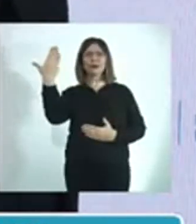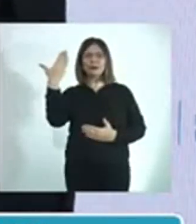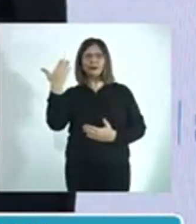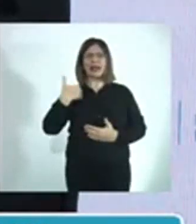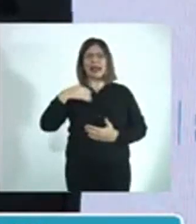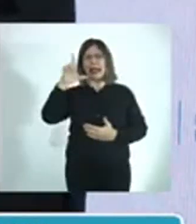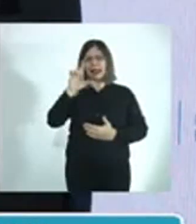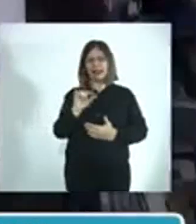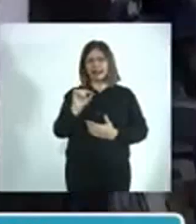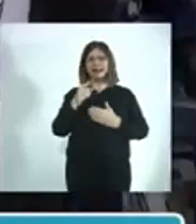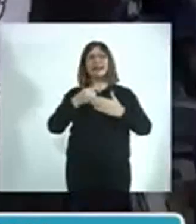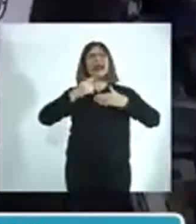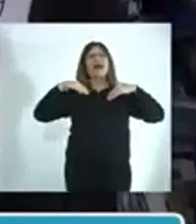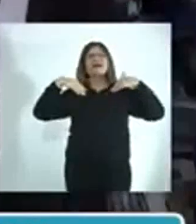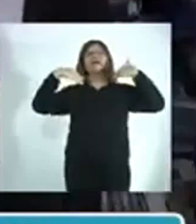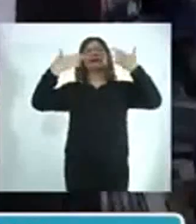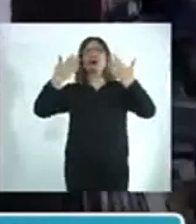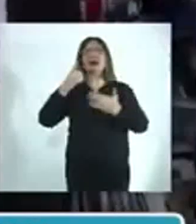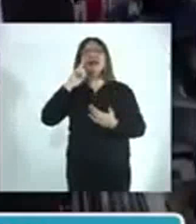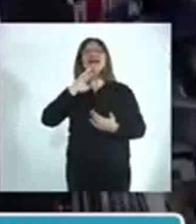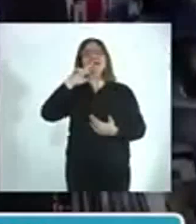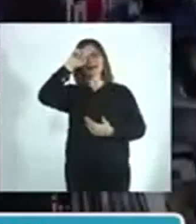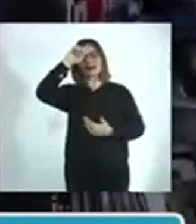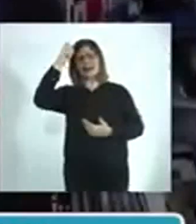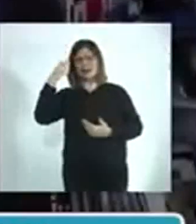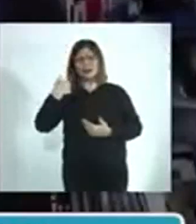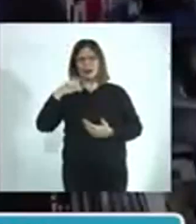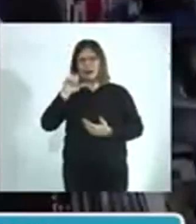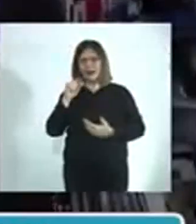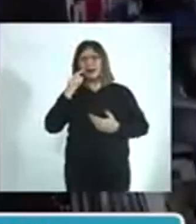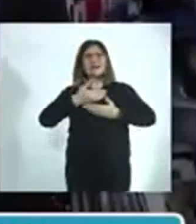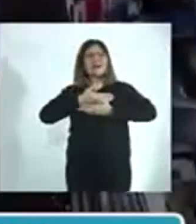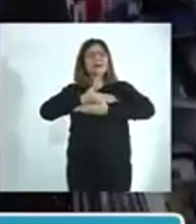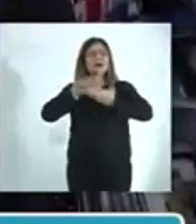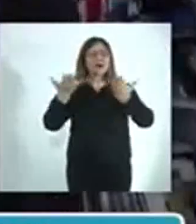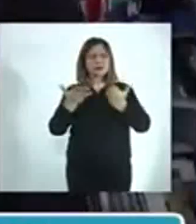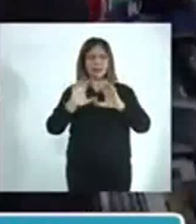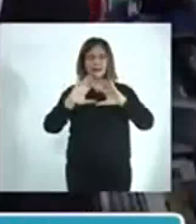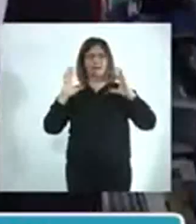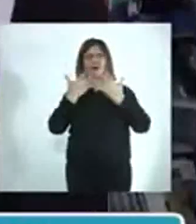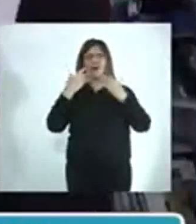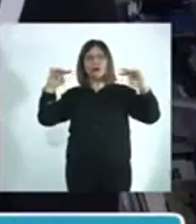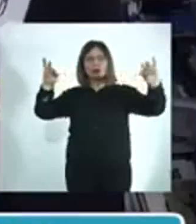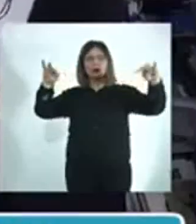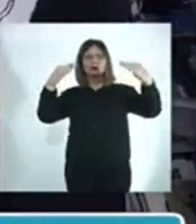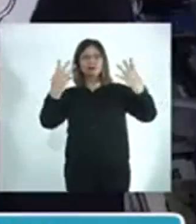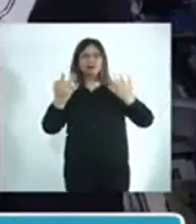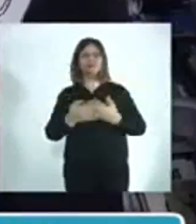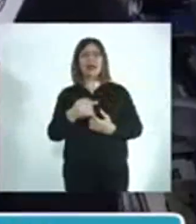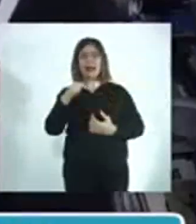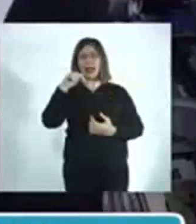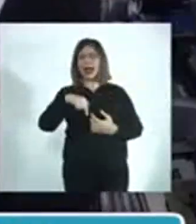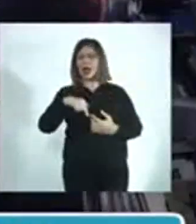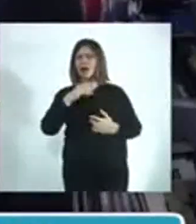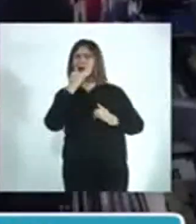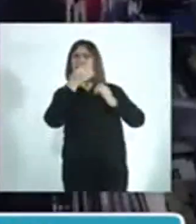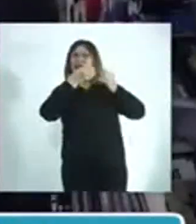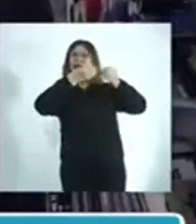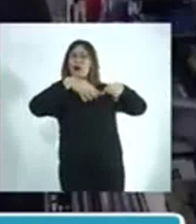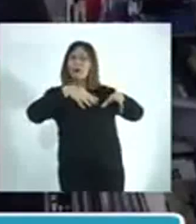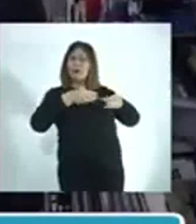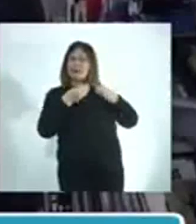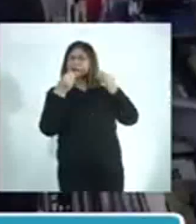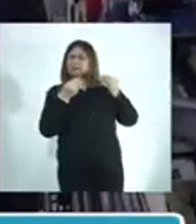nada menos que desde la provincia de Tucumán, posicionándonos hacia todo el mundo. Tal cual. Y vamos a comenzar a recordar